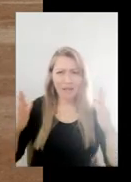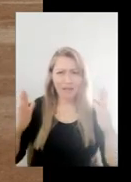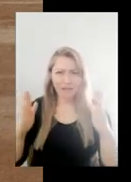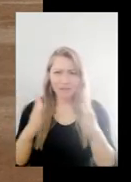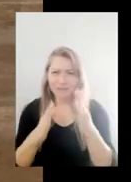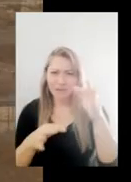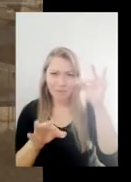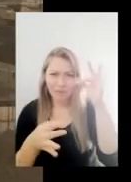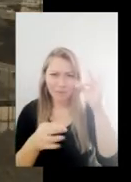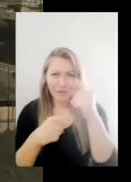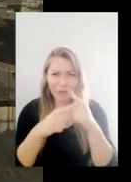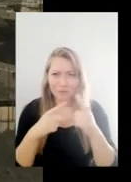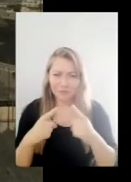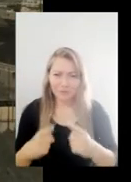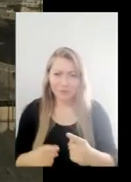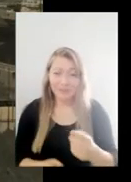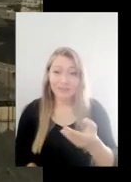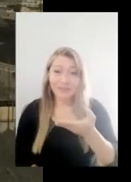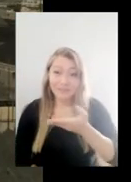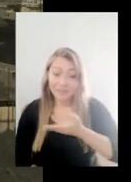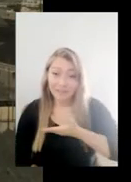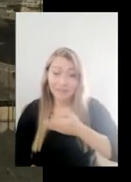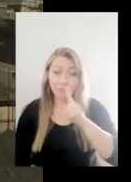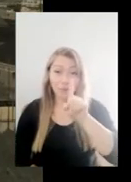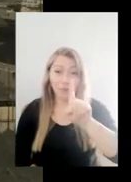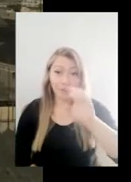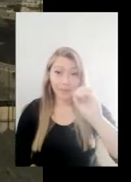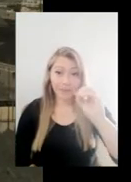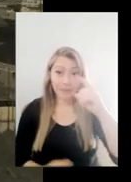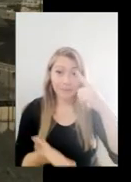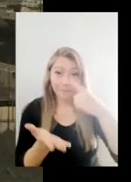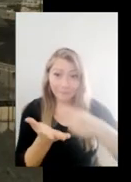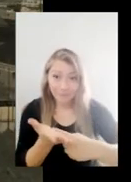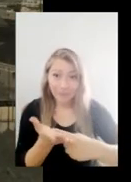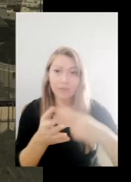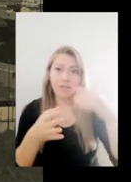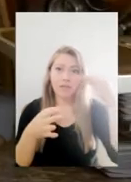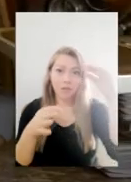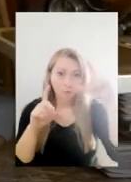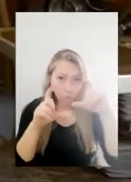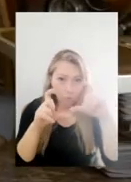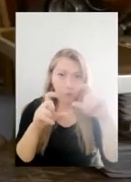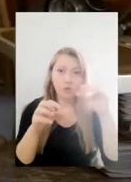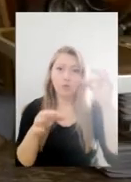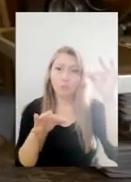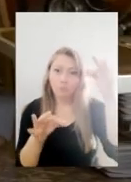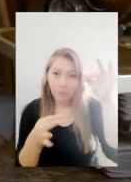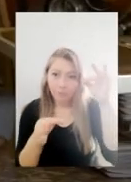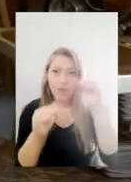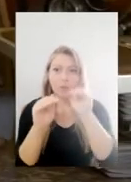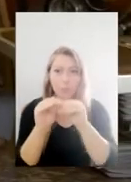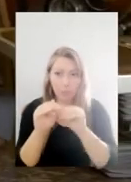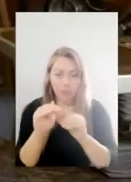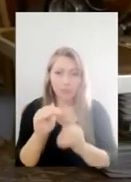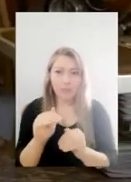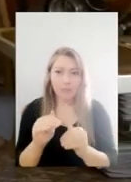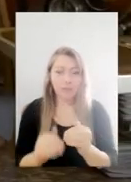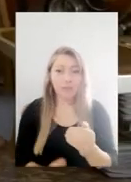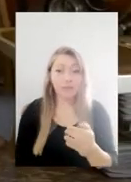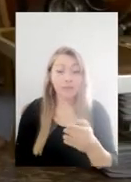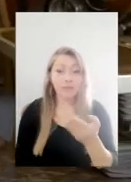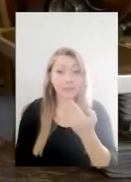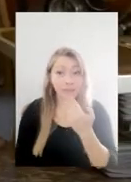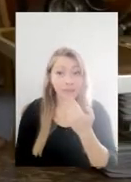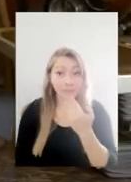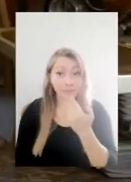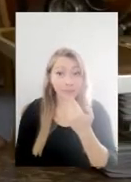tamaños, en varias formas de, en el fondo, fotos de cartón, de papel, cualquiera. Y bueno, hemos